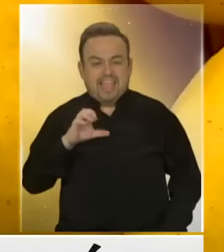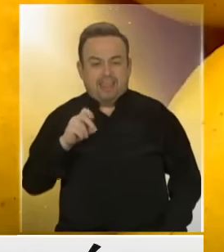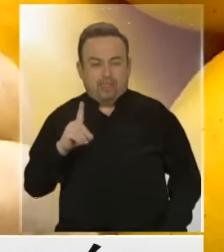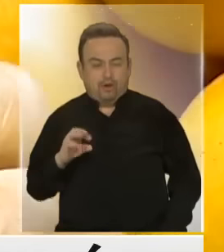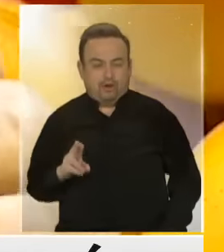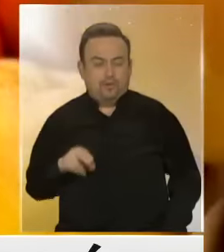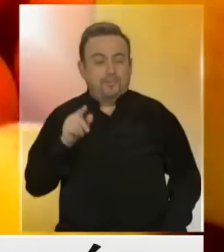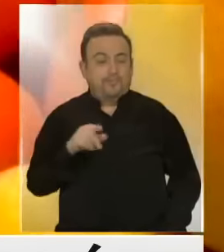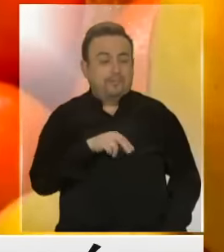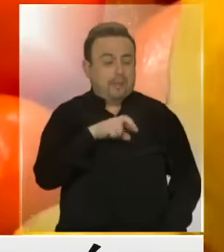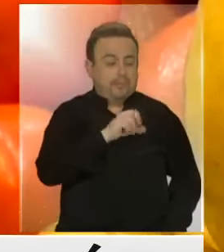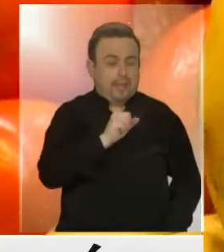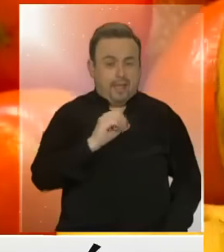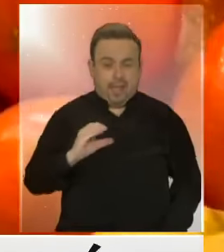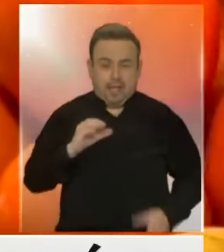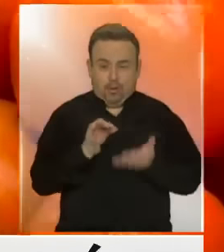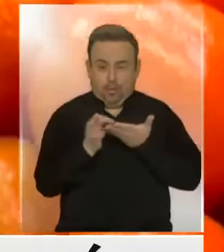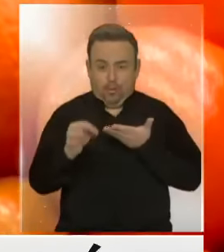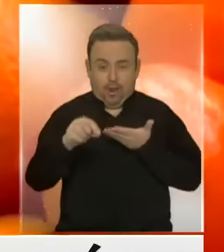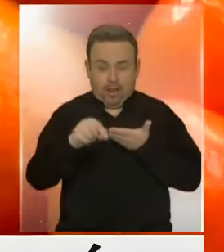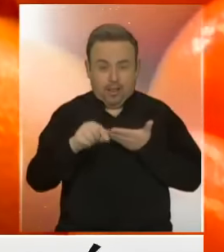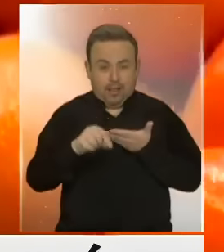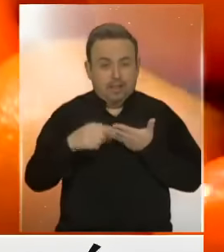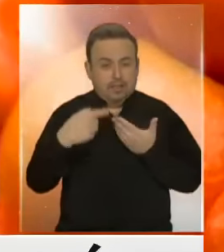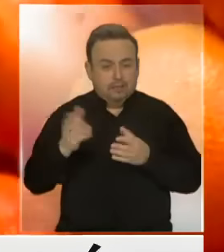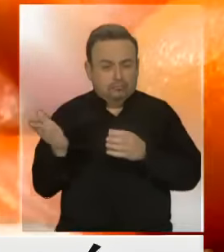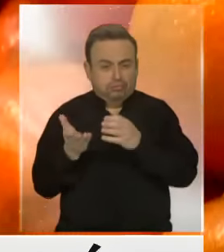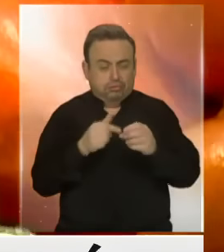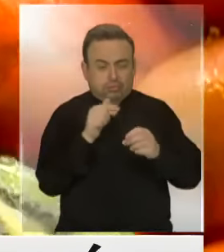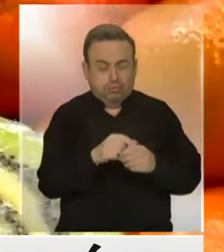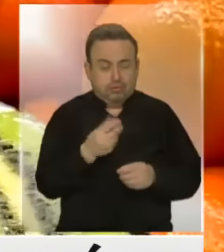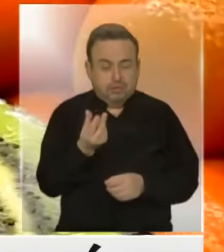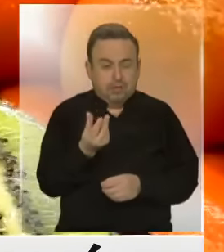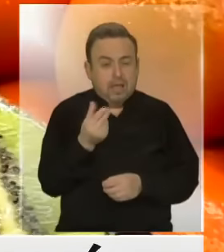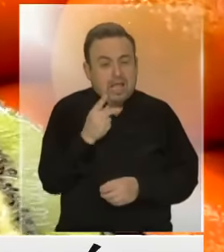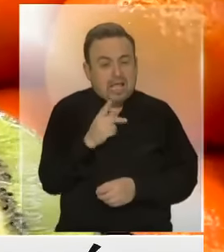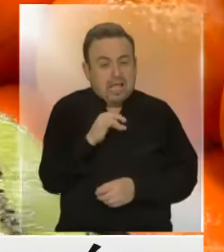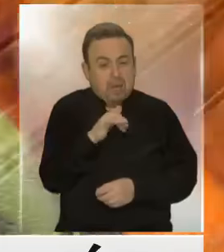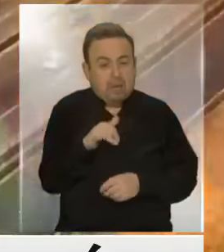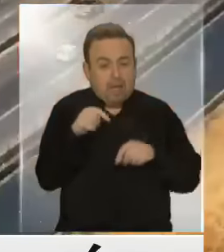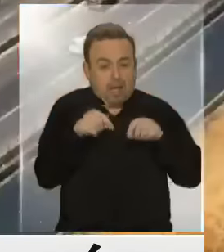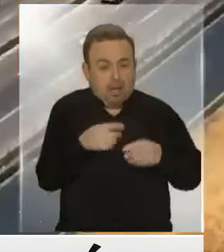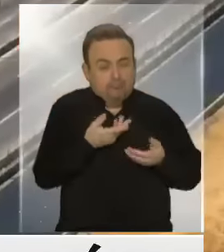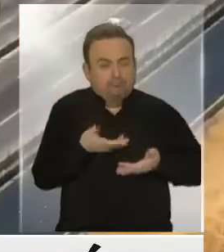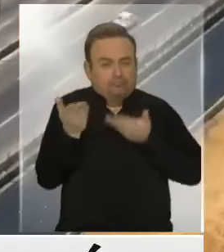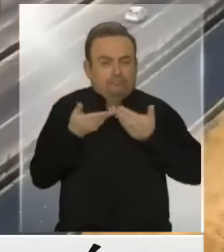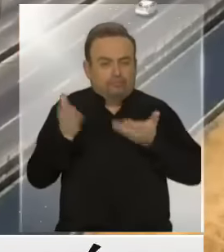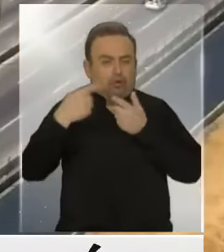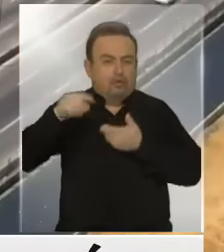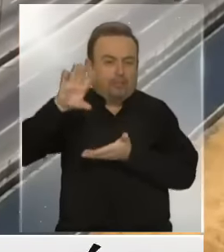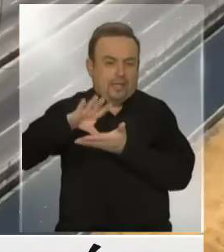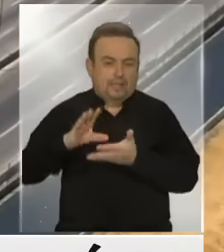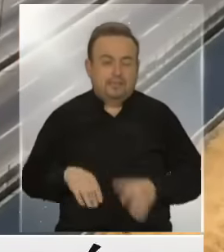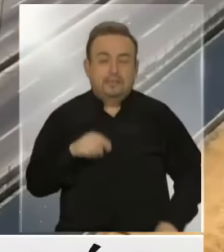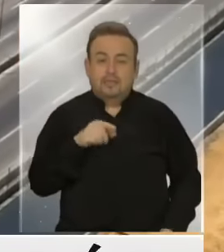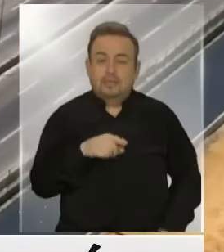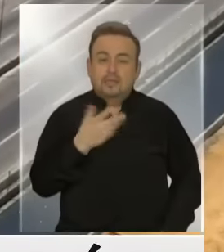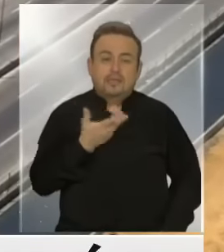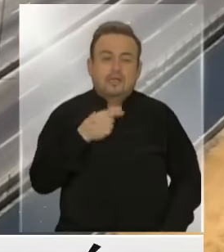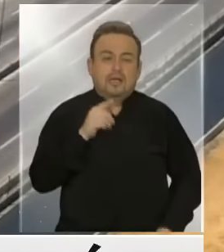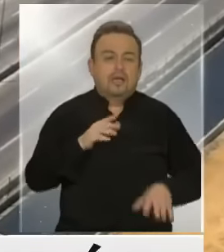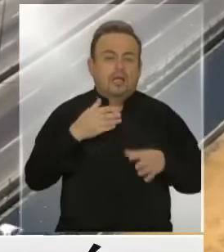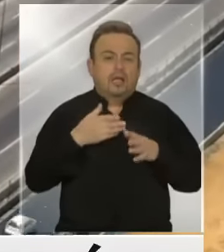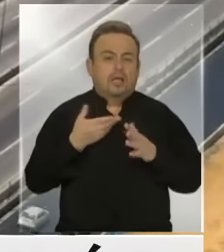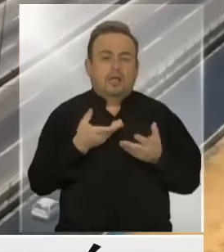Cerda. Entendemos que gran parte de la cosecha nacional no se queda en nuestro país. Normalmente se